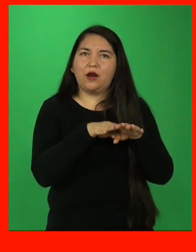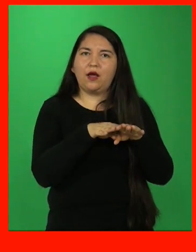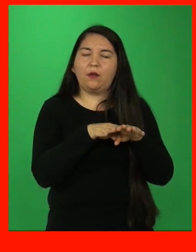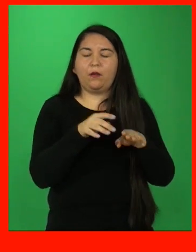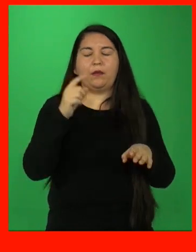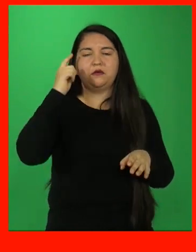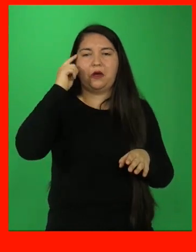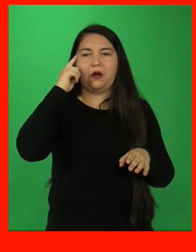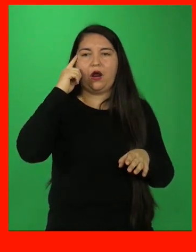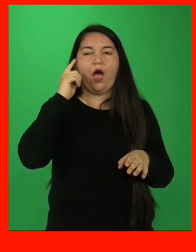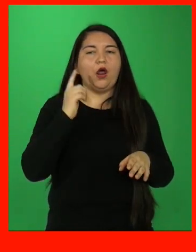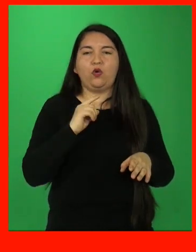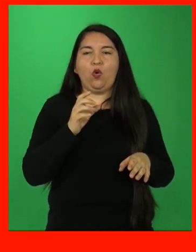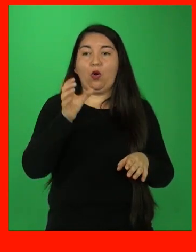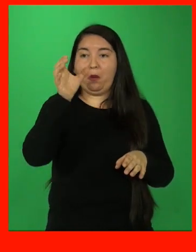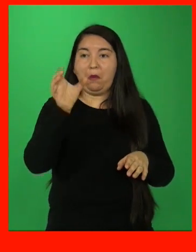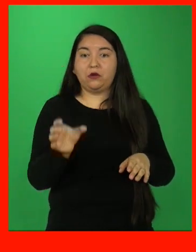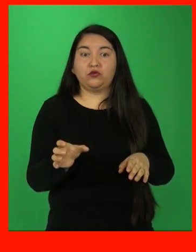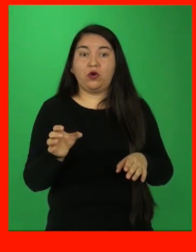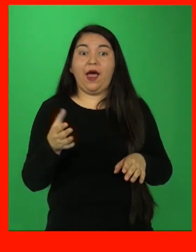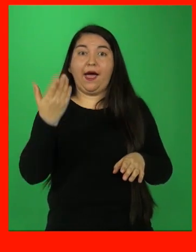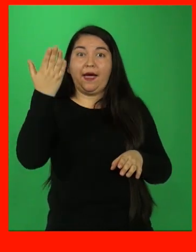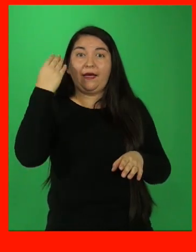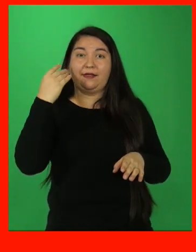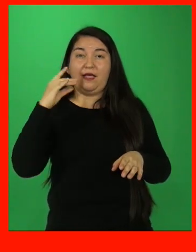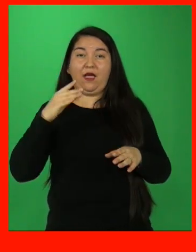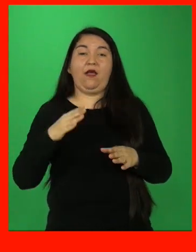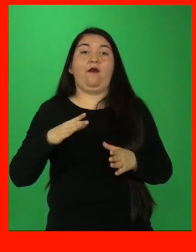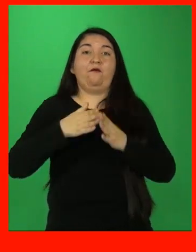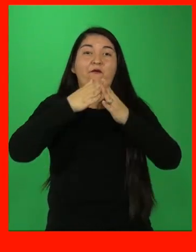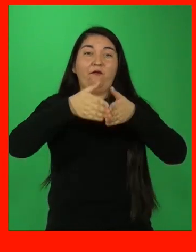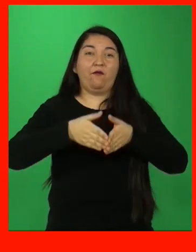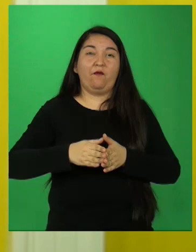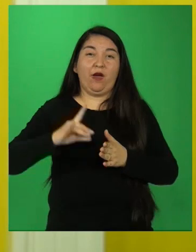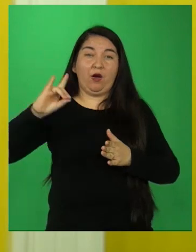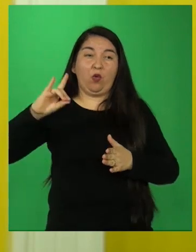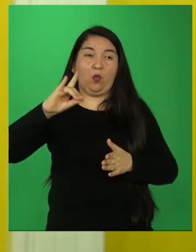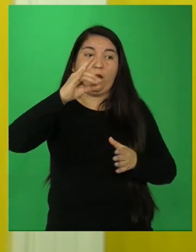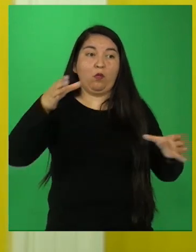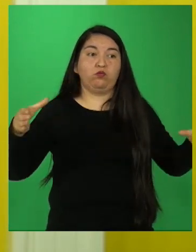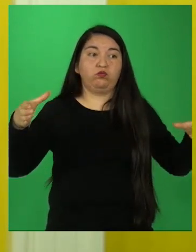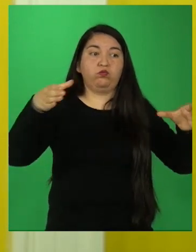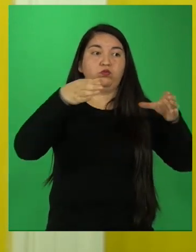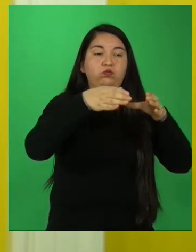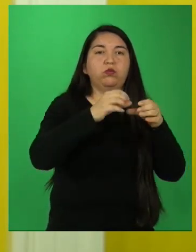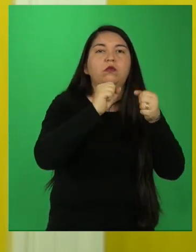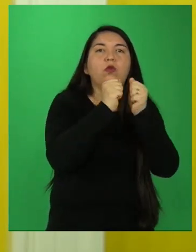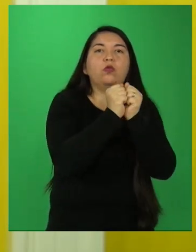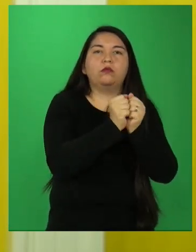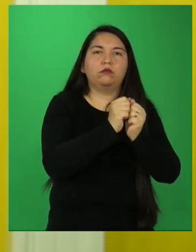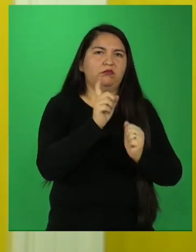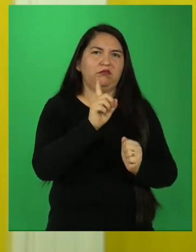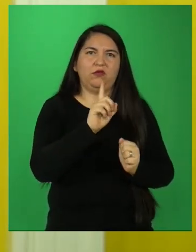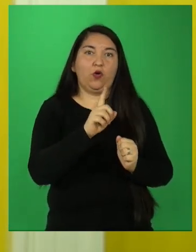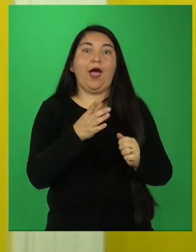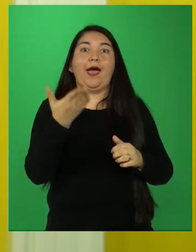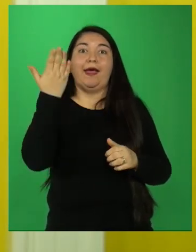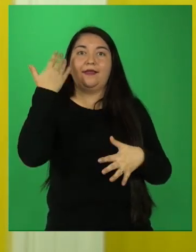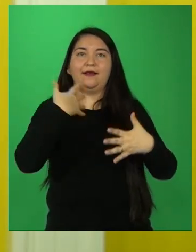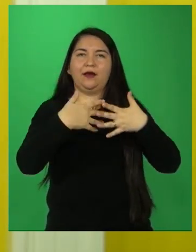unió a través de barcos, aviones, etc. Tenemos que descartar al humano. Esto tiene que ser visto de forma natural.